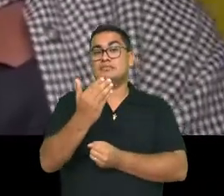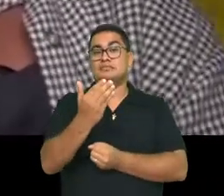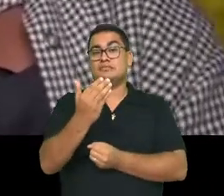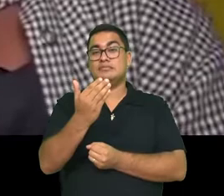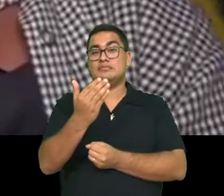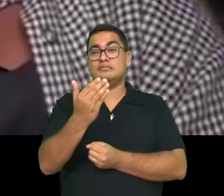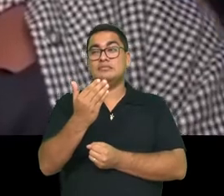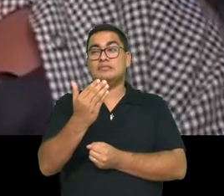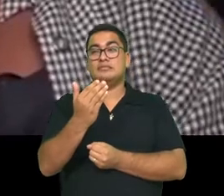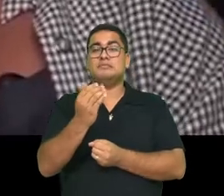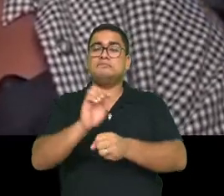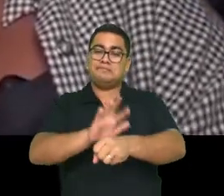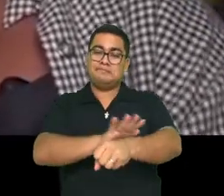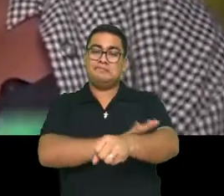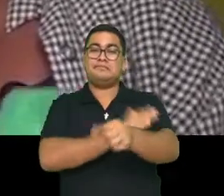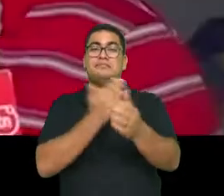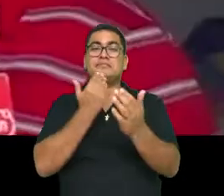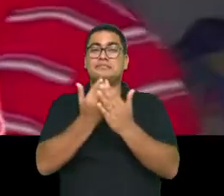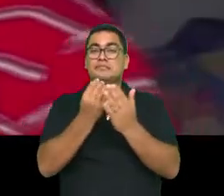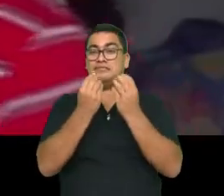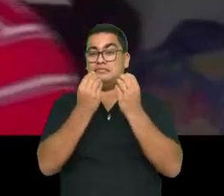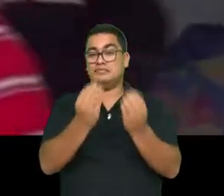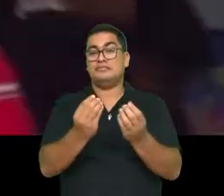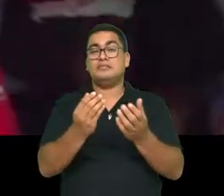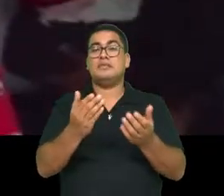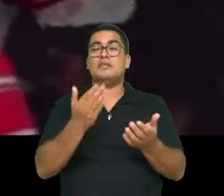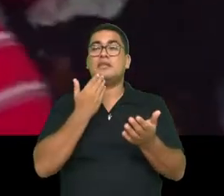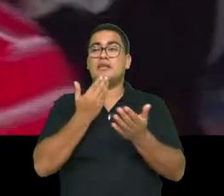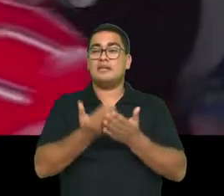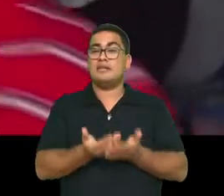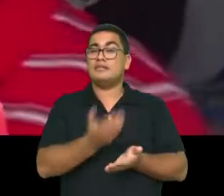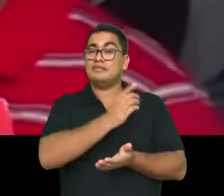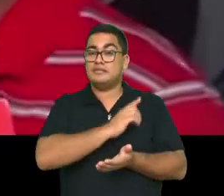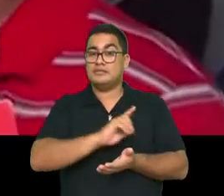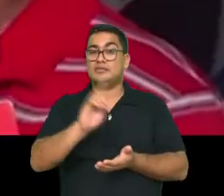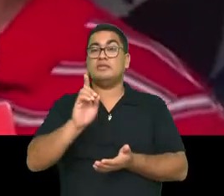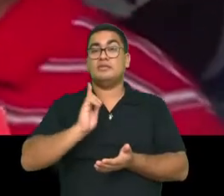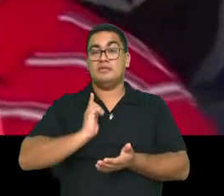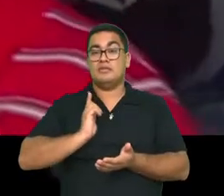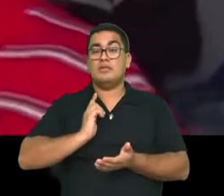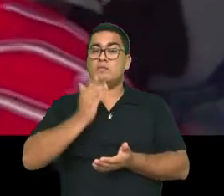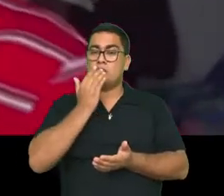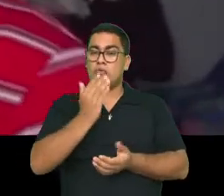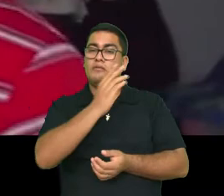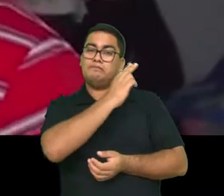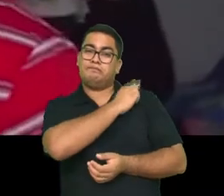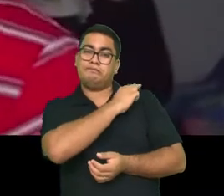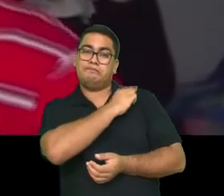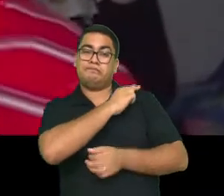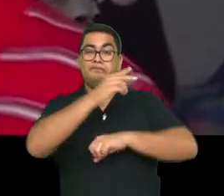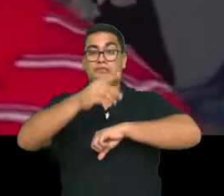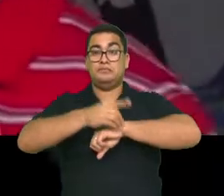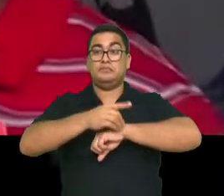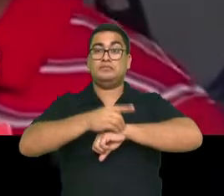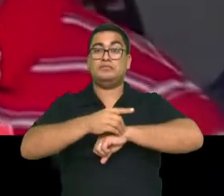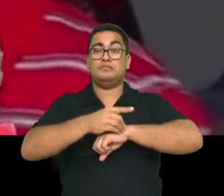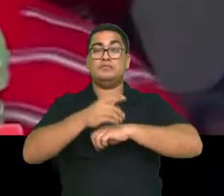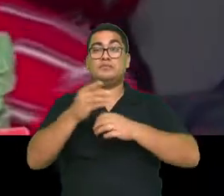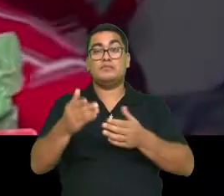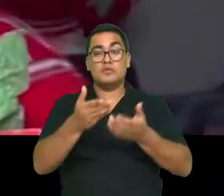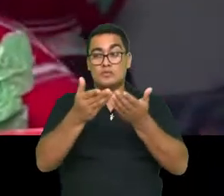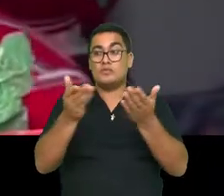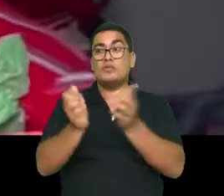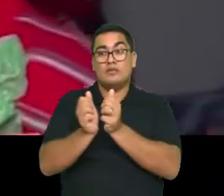y nos sentimos agradecidos con él. Y le doy gracias a Dios que tenemos un buen comandante, después de Dios y después de ustedes que andan